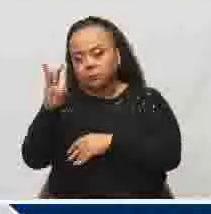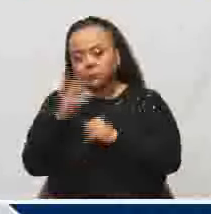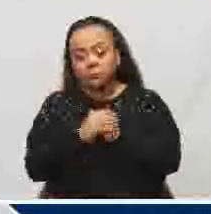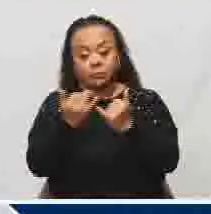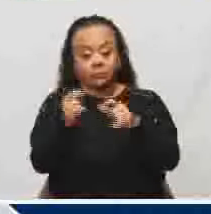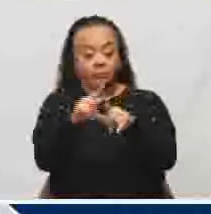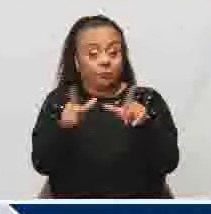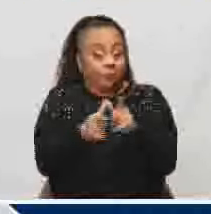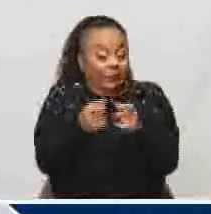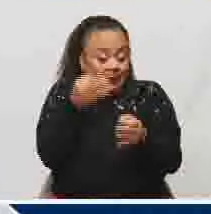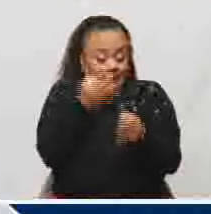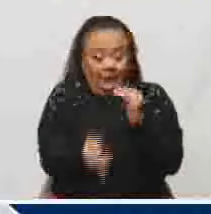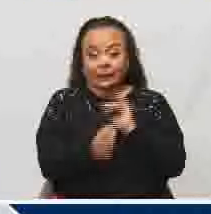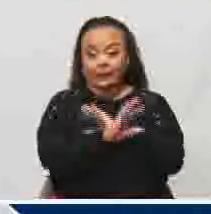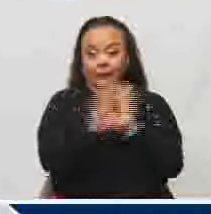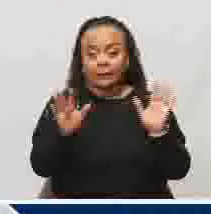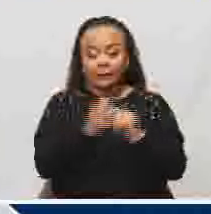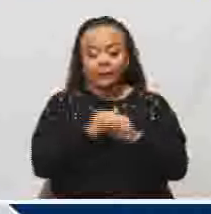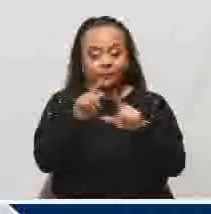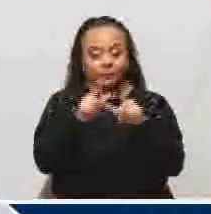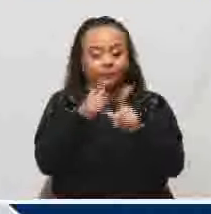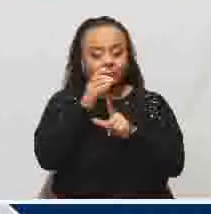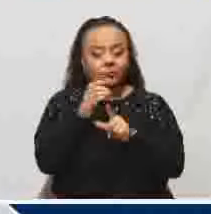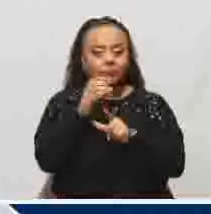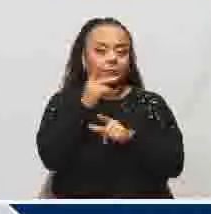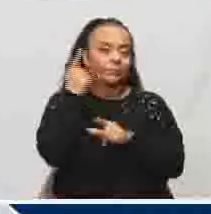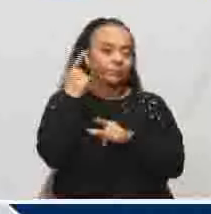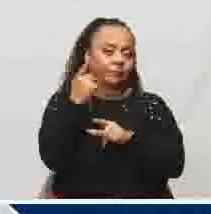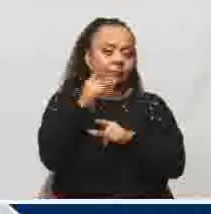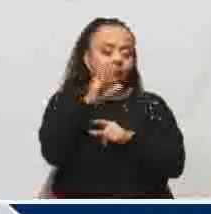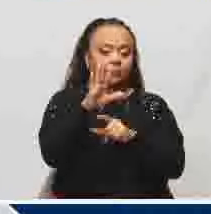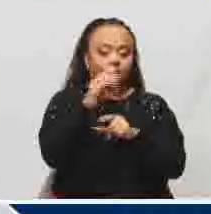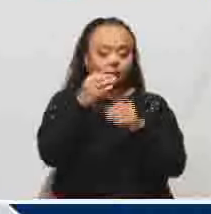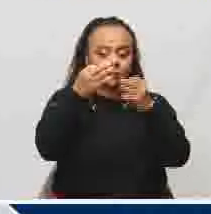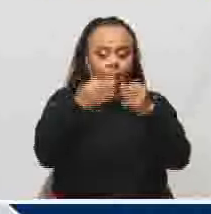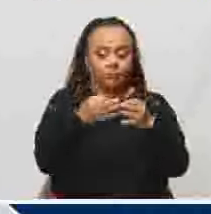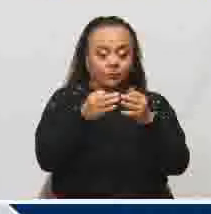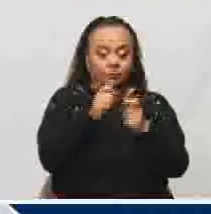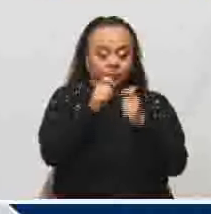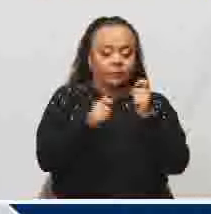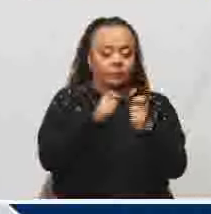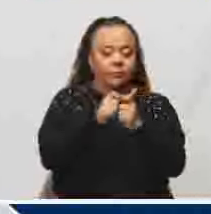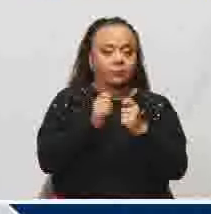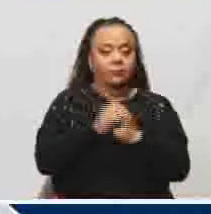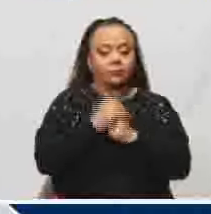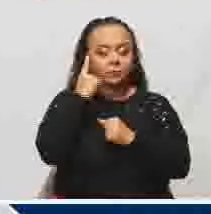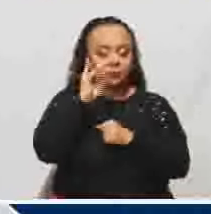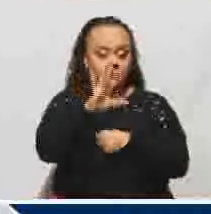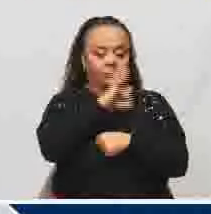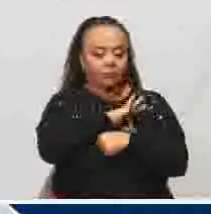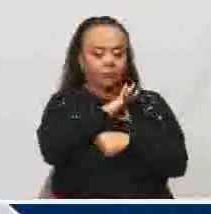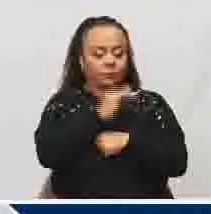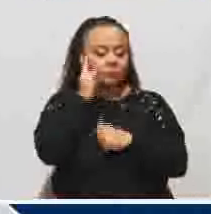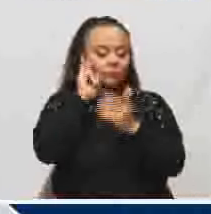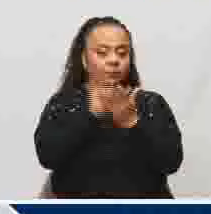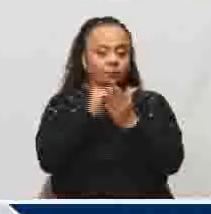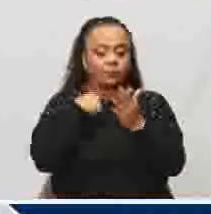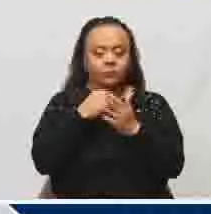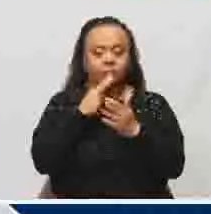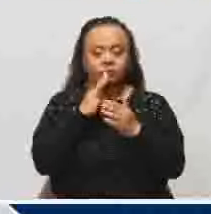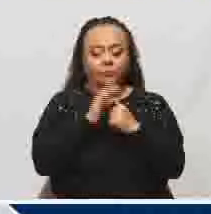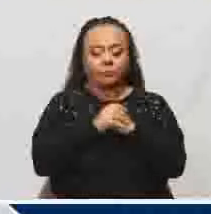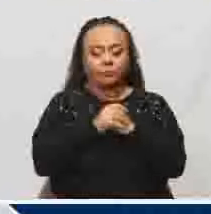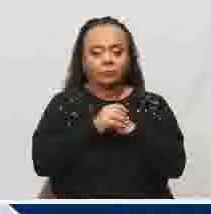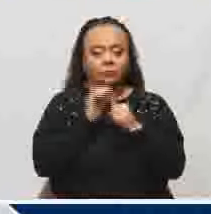zona de definición en la zona caliente donde tus decisiones tienen que ser precisas exactas y definitivas a tu favor por eso que yo hablo de la